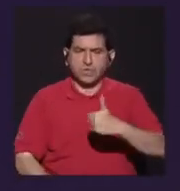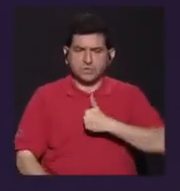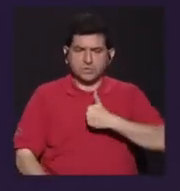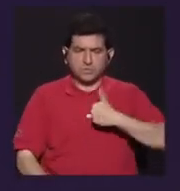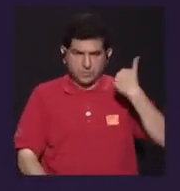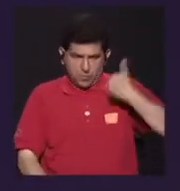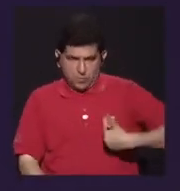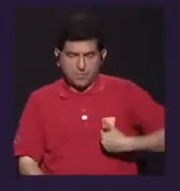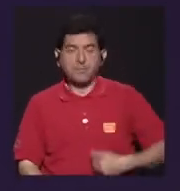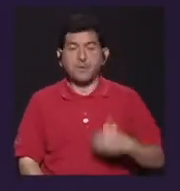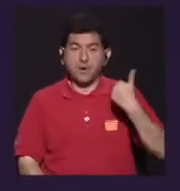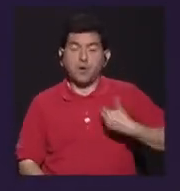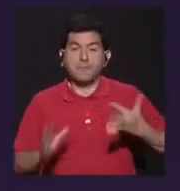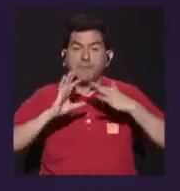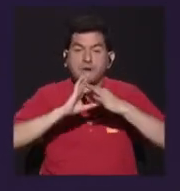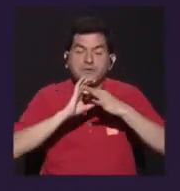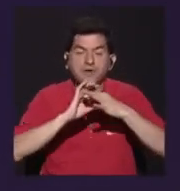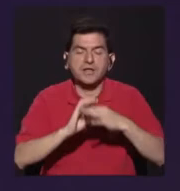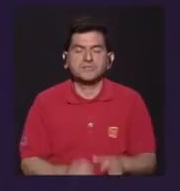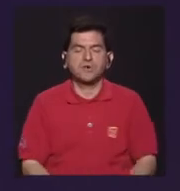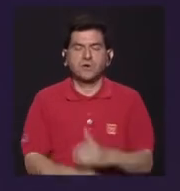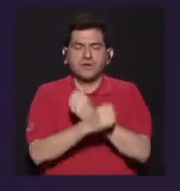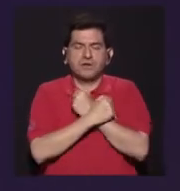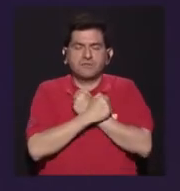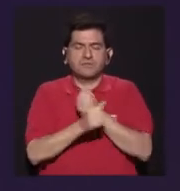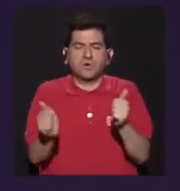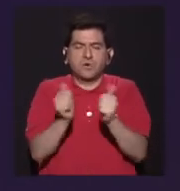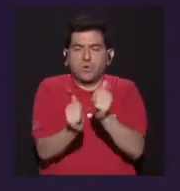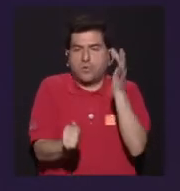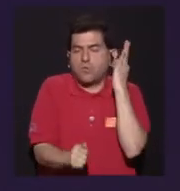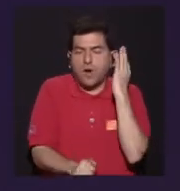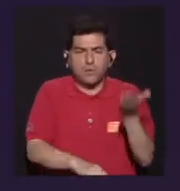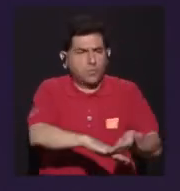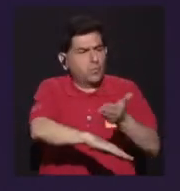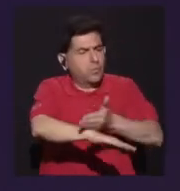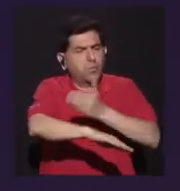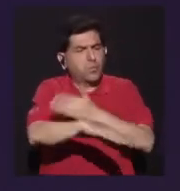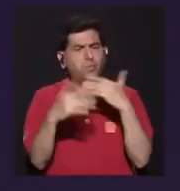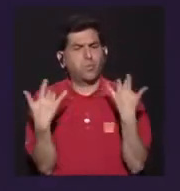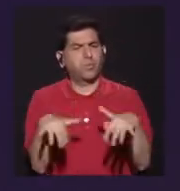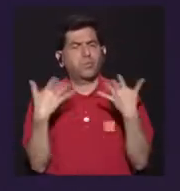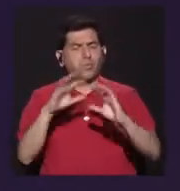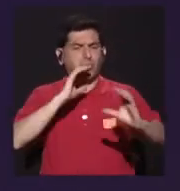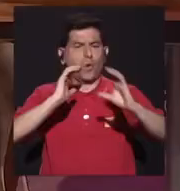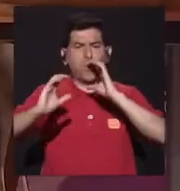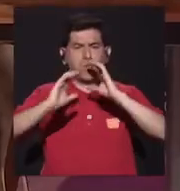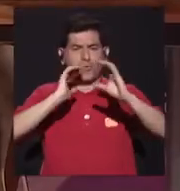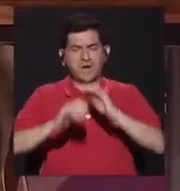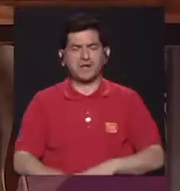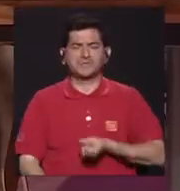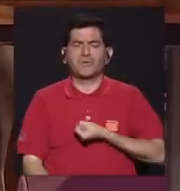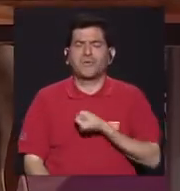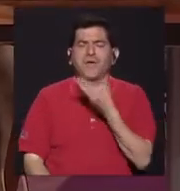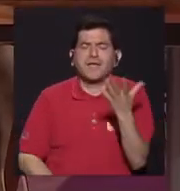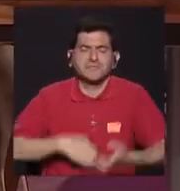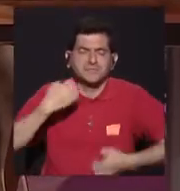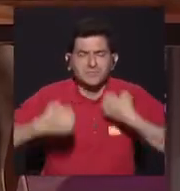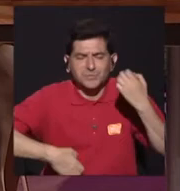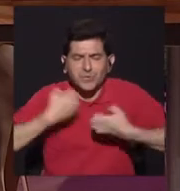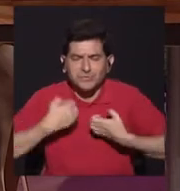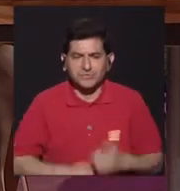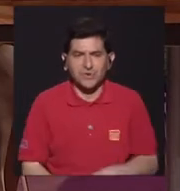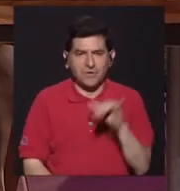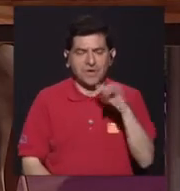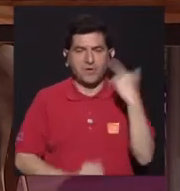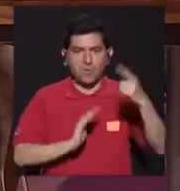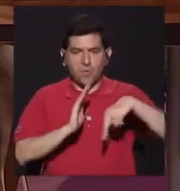Hombres que en sus relaciones y vínculos afectivos con mujeres pues han mejorado, ¿verdad? La comunicación, la expresión de emociones, incluso